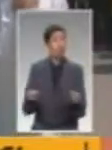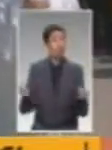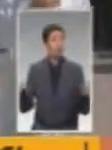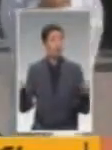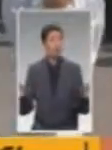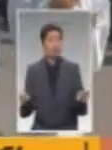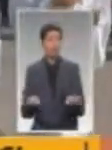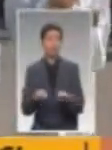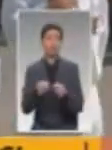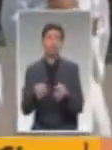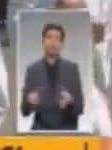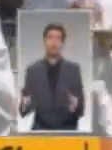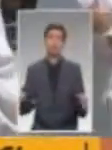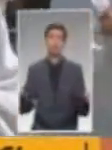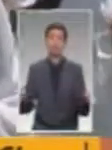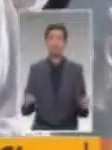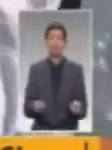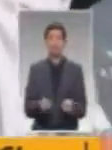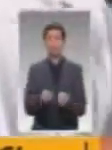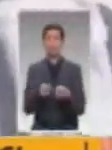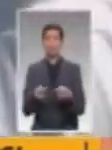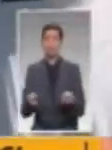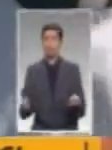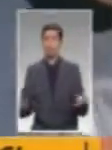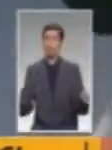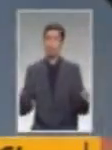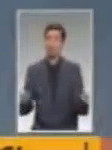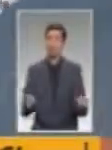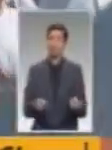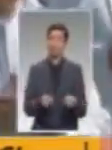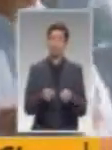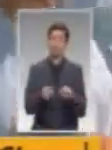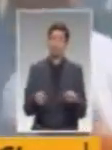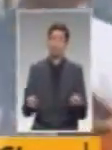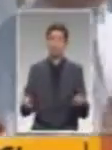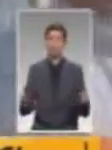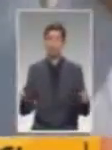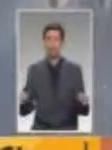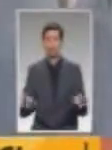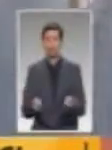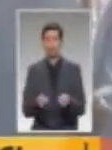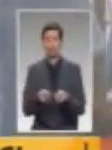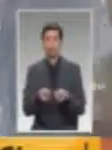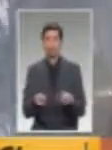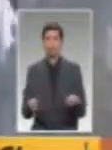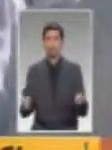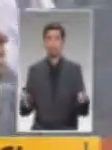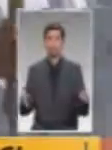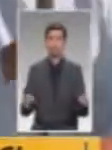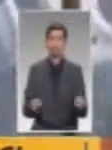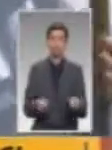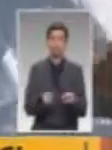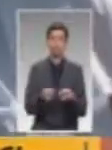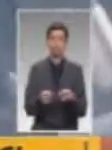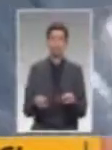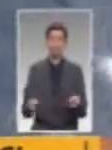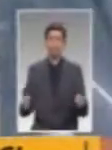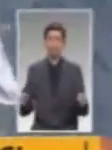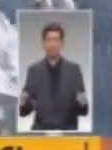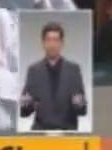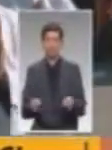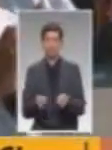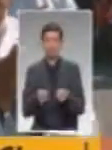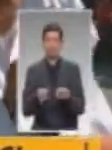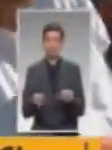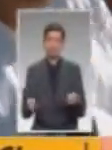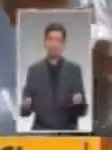apuro, no hay correrías, nada. Todo se hace tranquilo y pausadamente. Y eso le da, por supuesto, un ritmo más lento. De